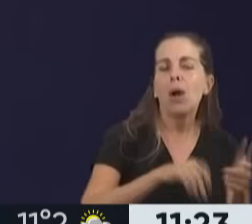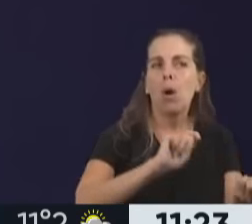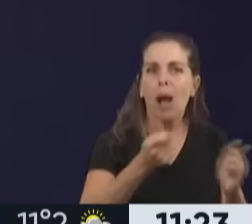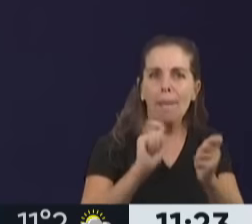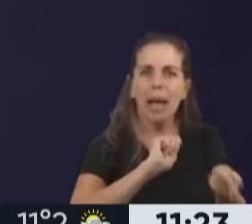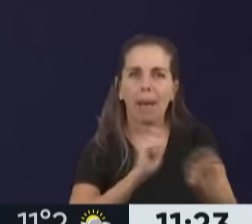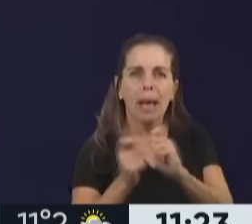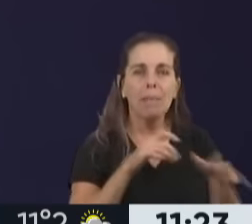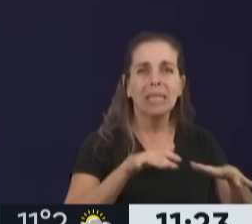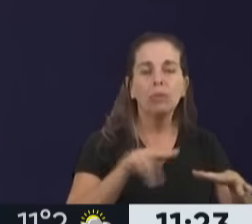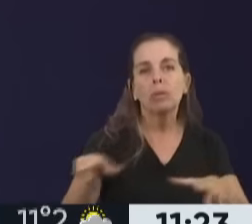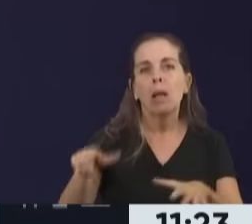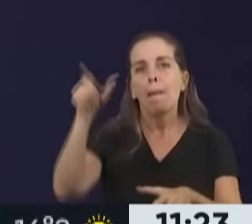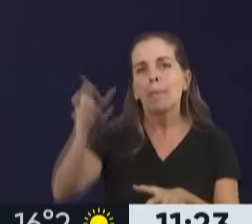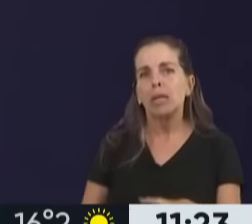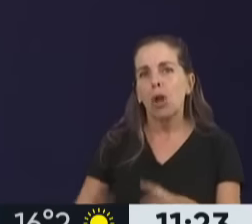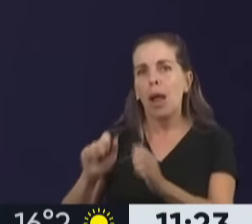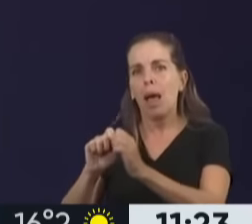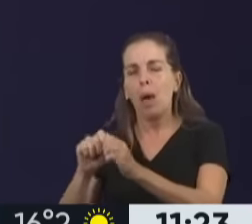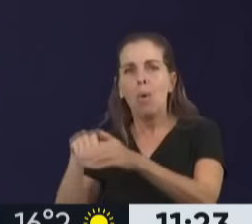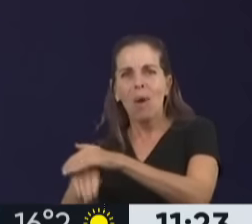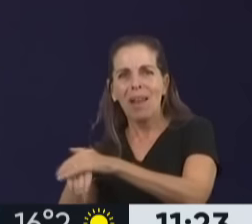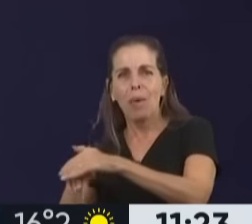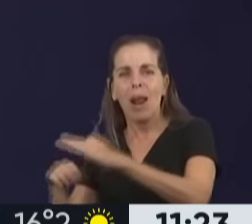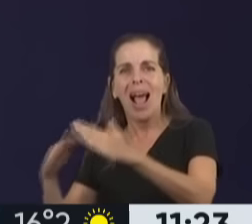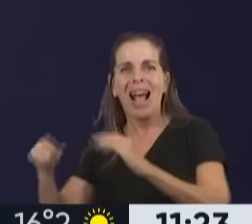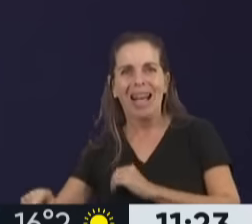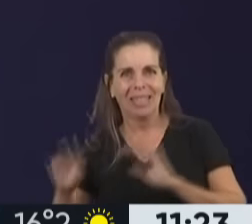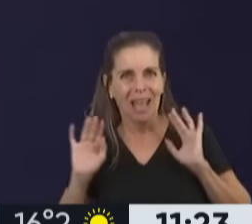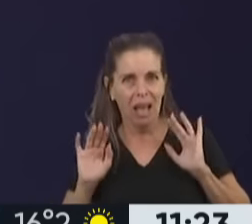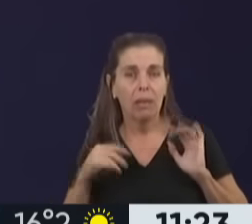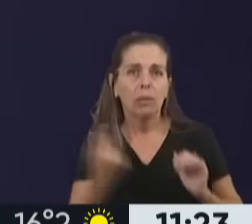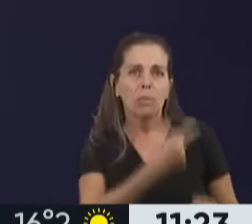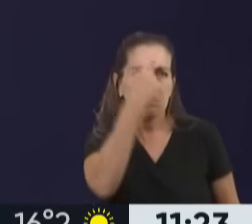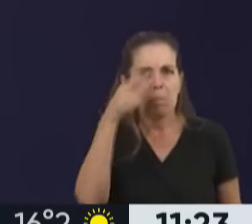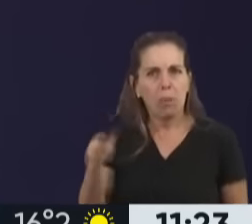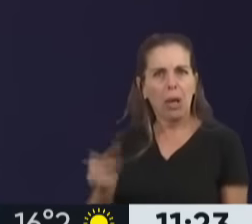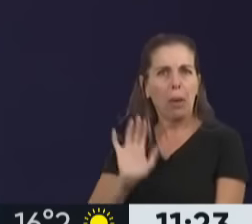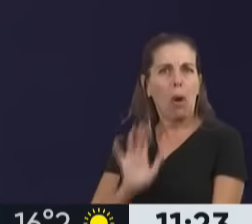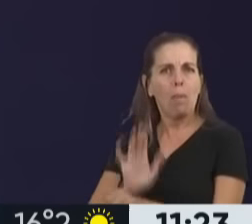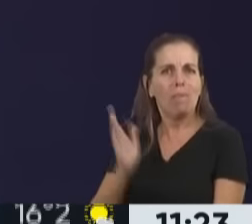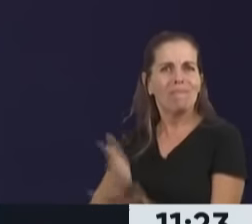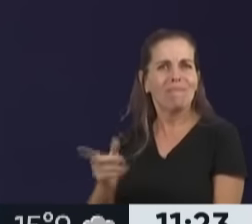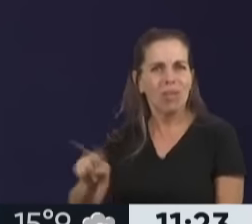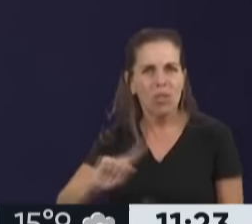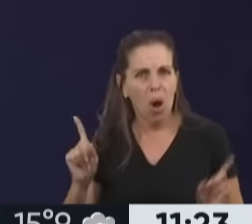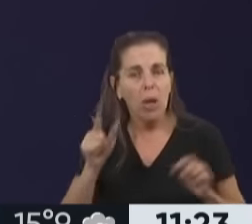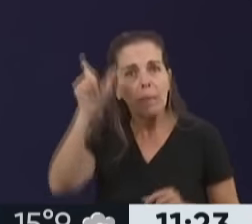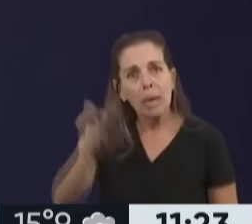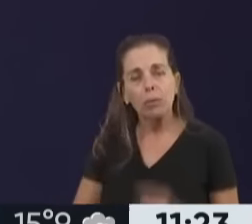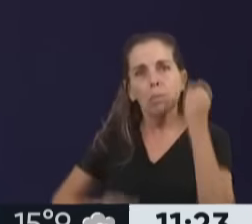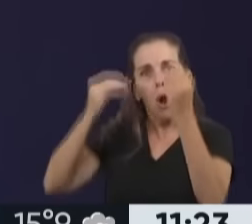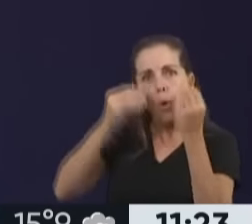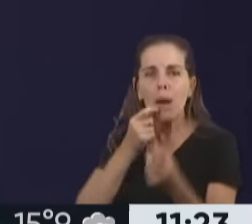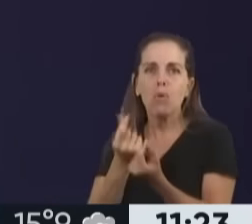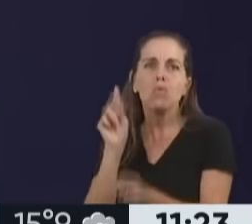en Argentina Por qué vamos a seguir castig toe por haber tratado de proteger tu patrimonio cuando en el